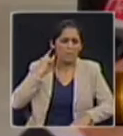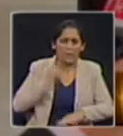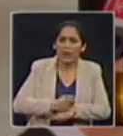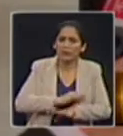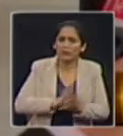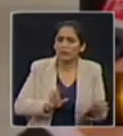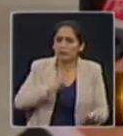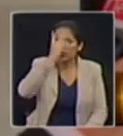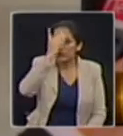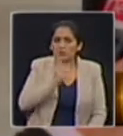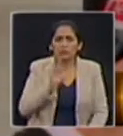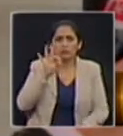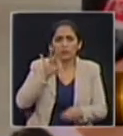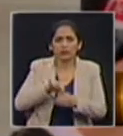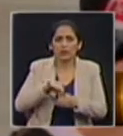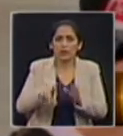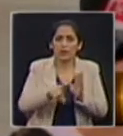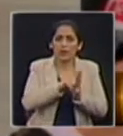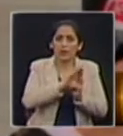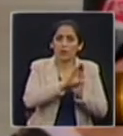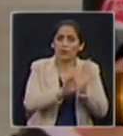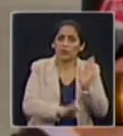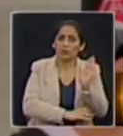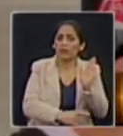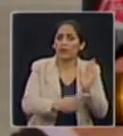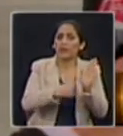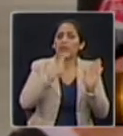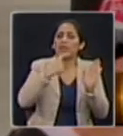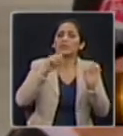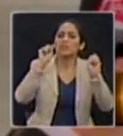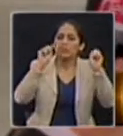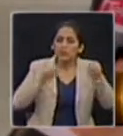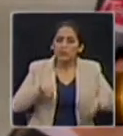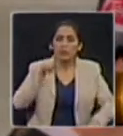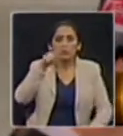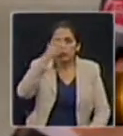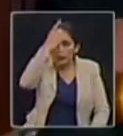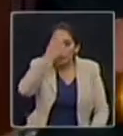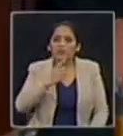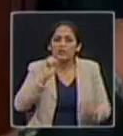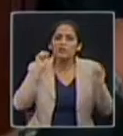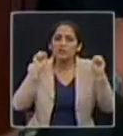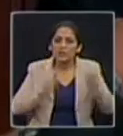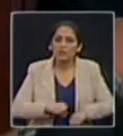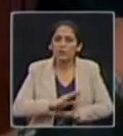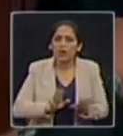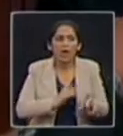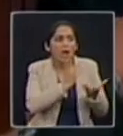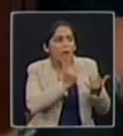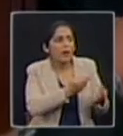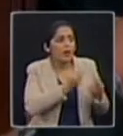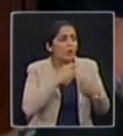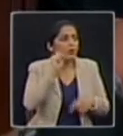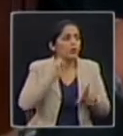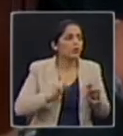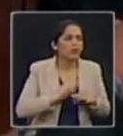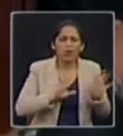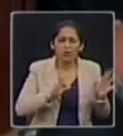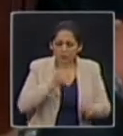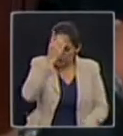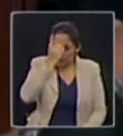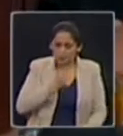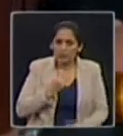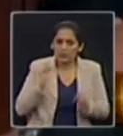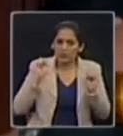La ley, la Constitución y la Ley de Control Constitucional le faculta. Mejor hace el presidente de la República